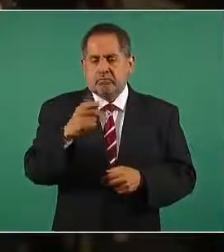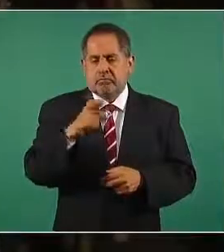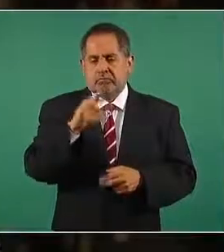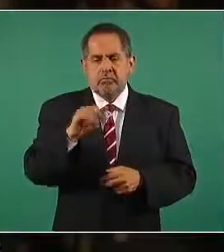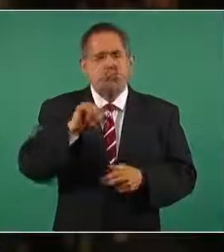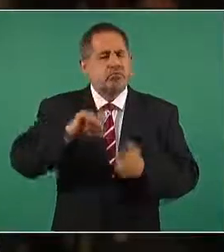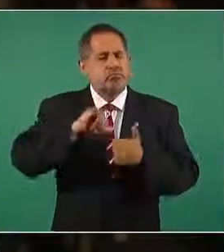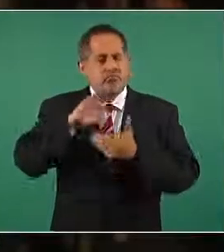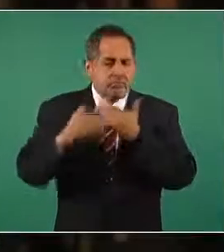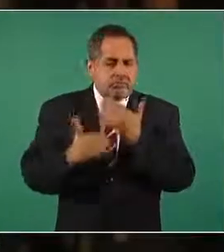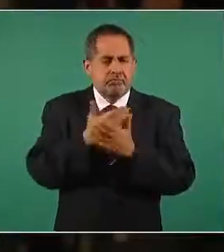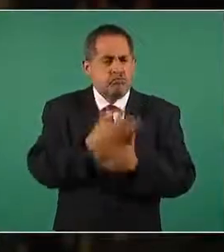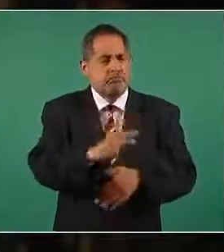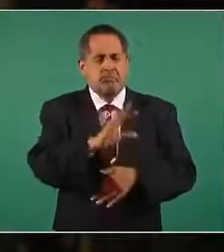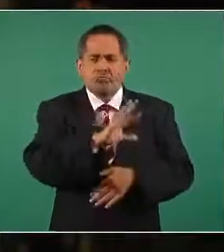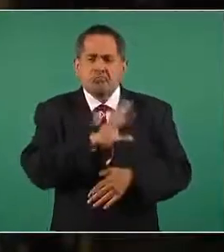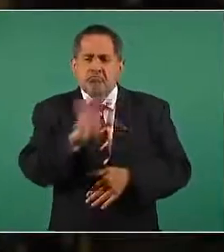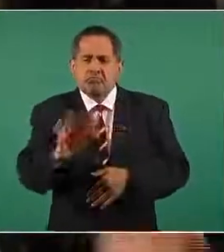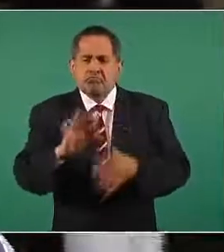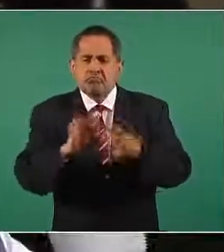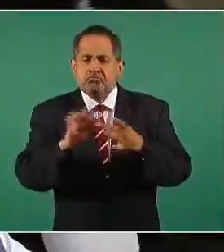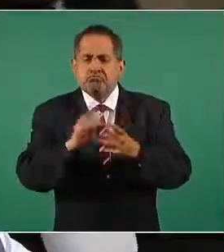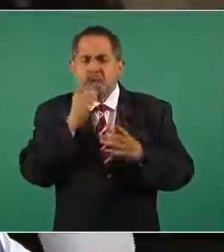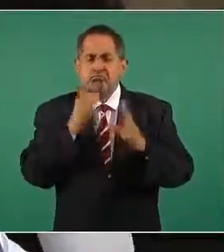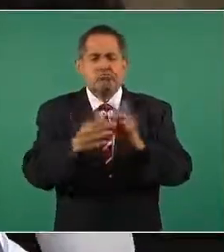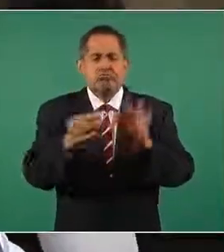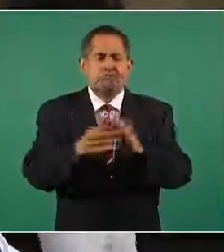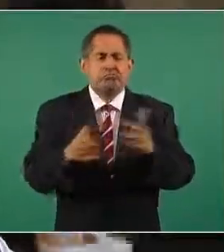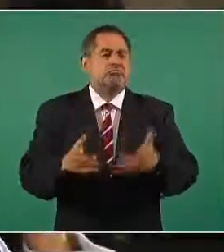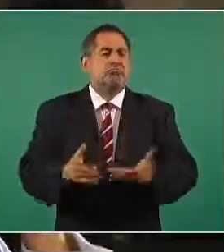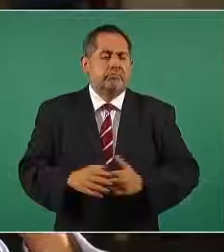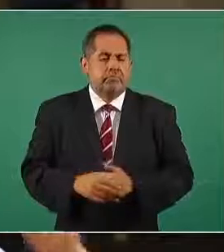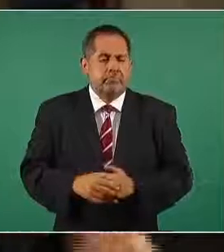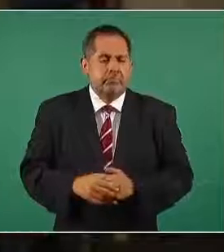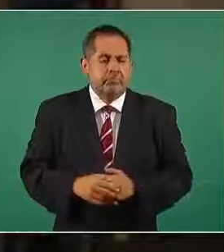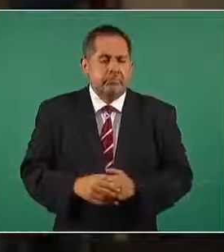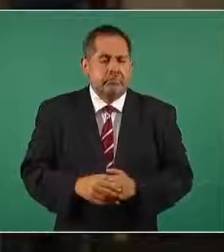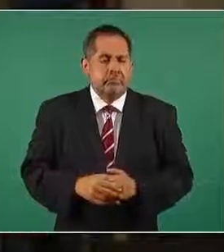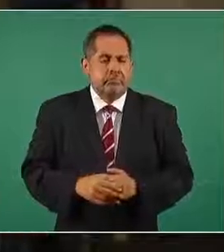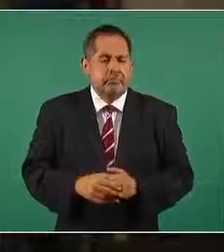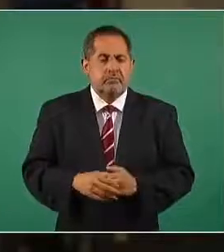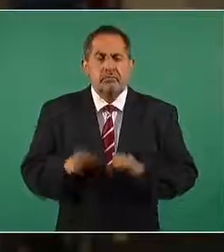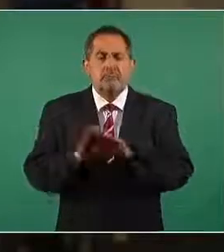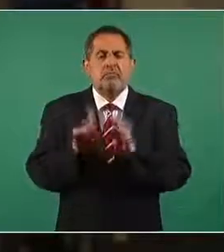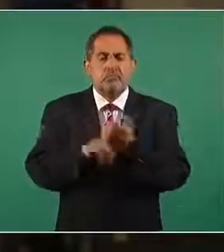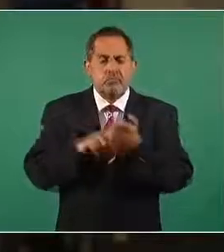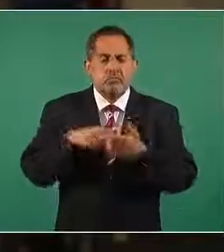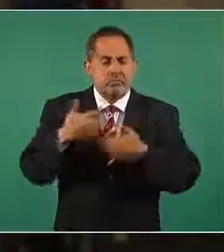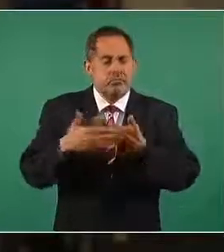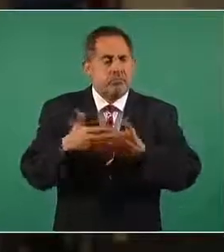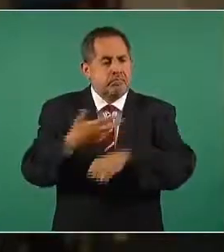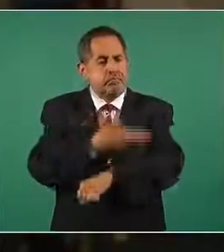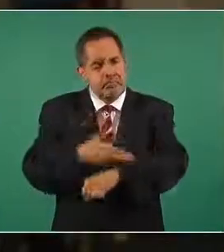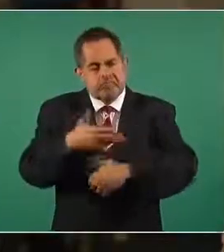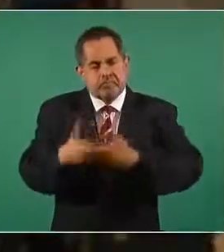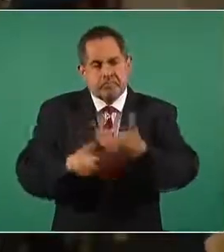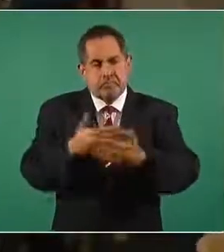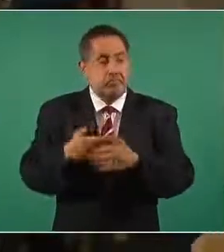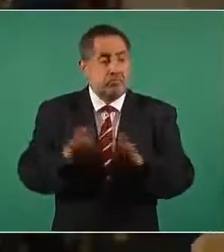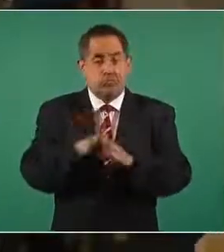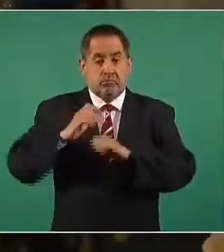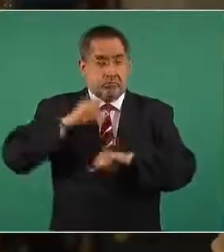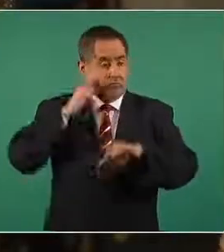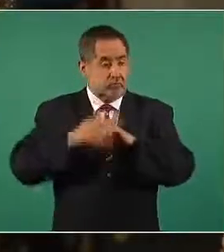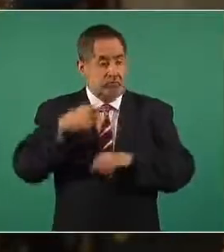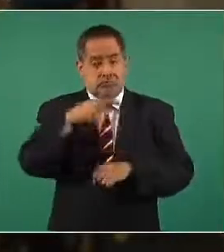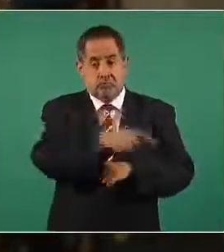esta mañana y en este caso, cómo se va a avanzar en este caso? Era el que estaba llevando el